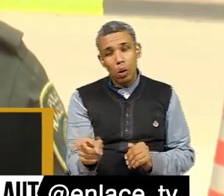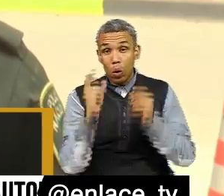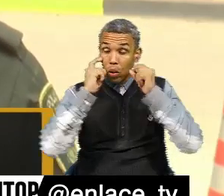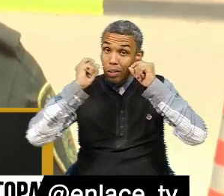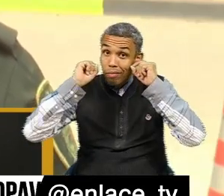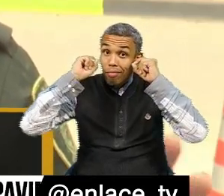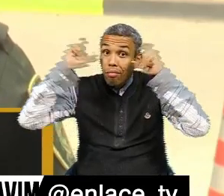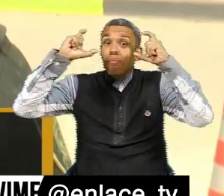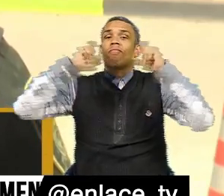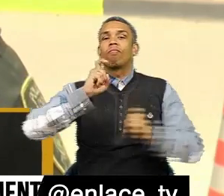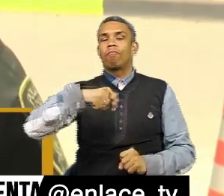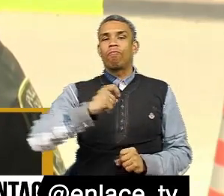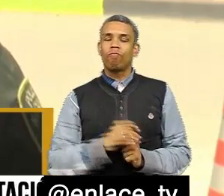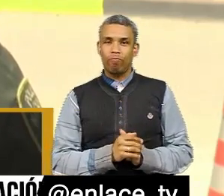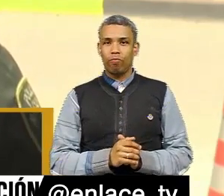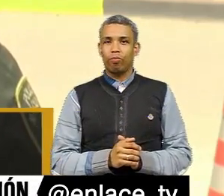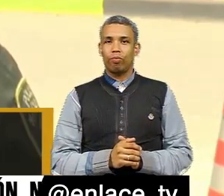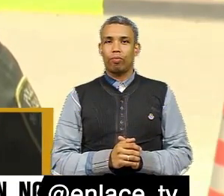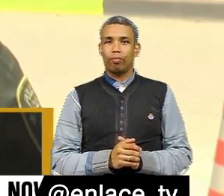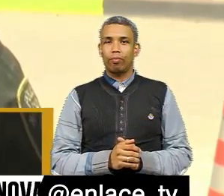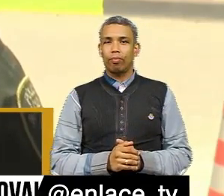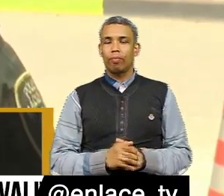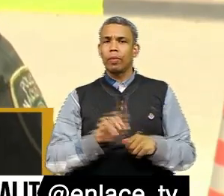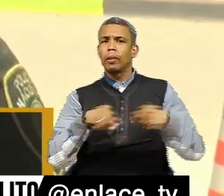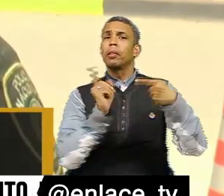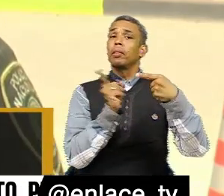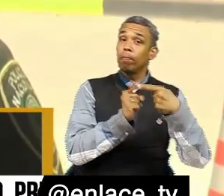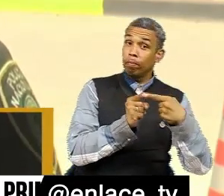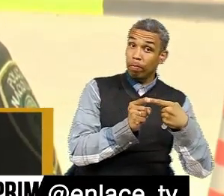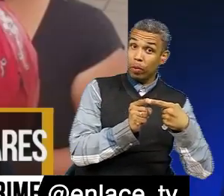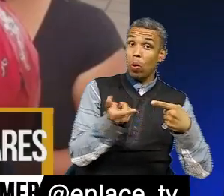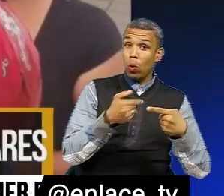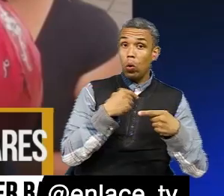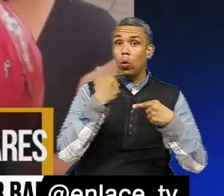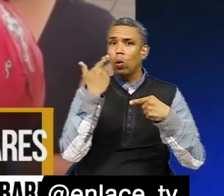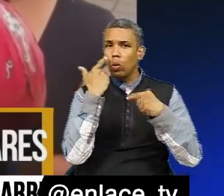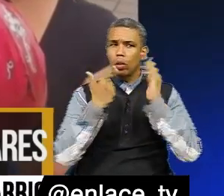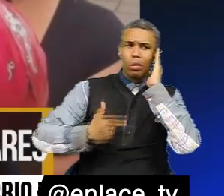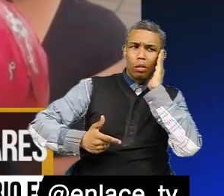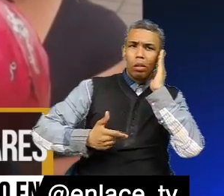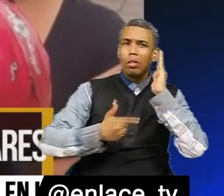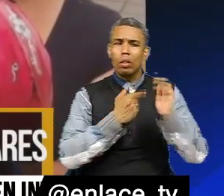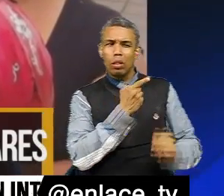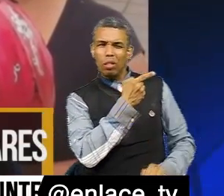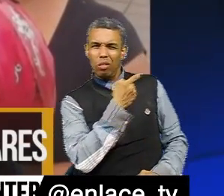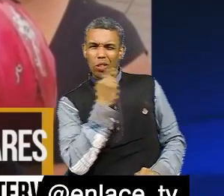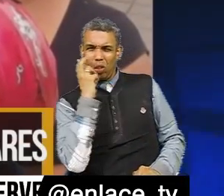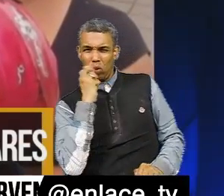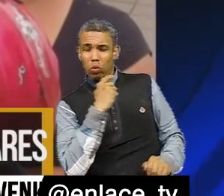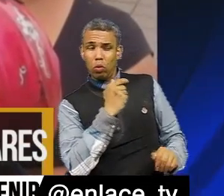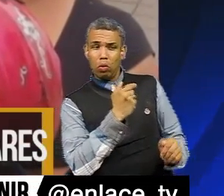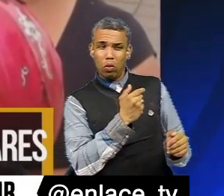parte abarcamos pues la parte de los celulares hurtados, y la otra parte es aquellas personas que sufren de